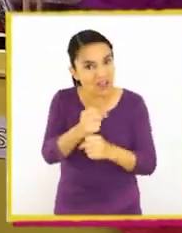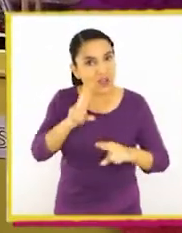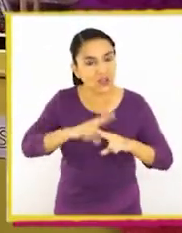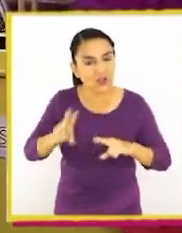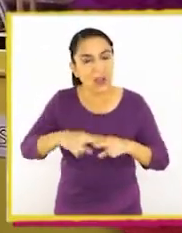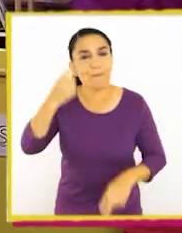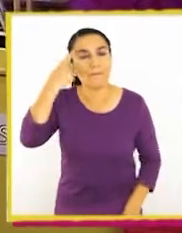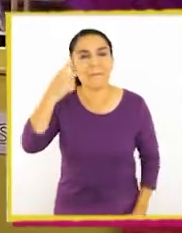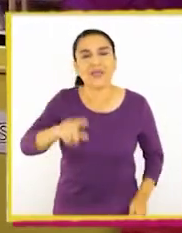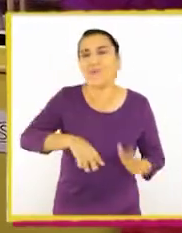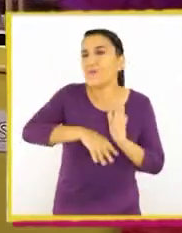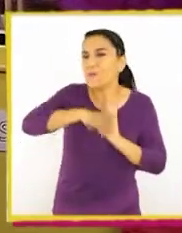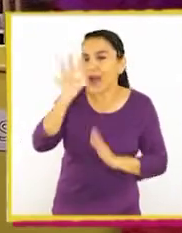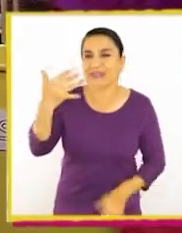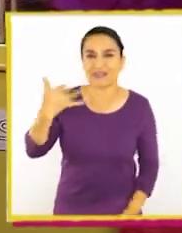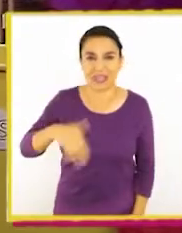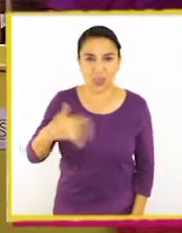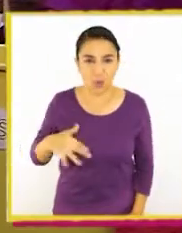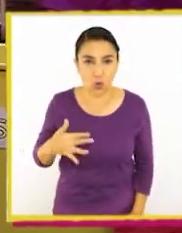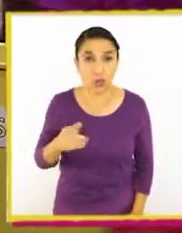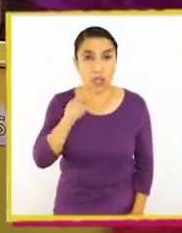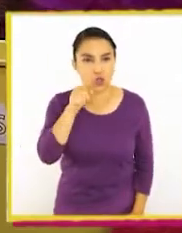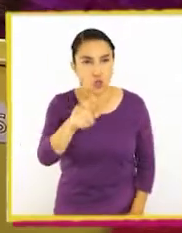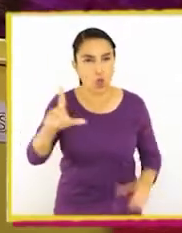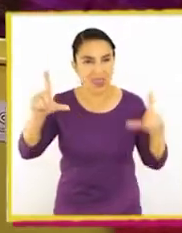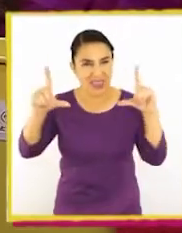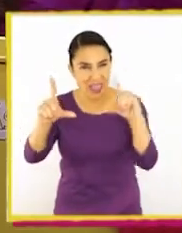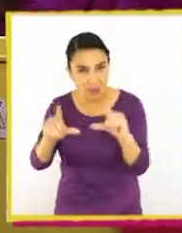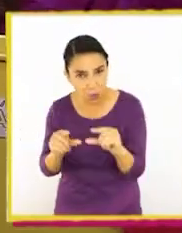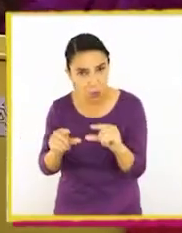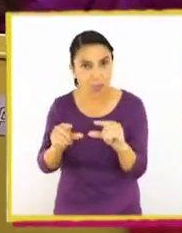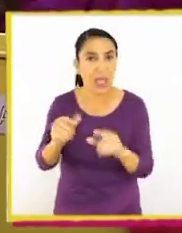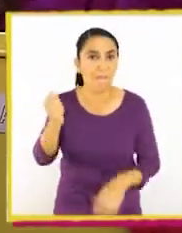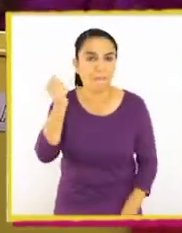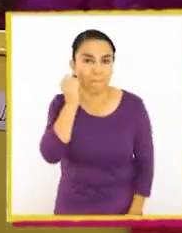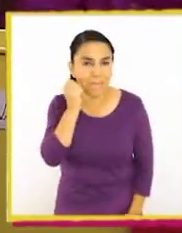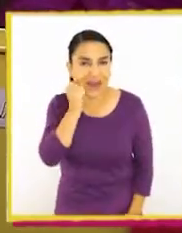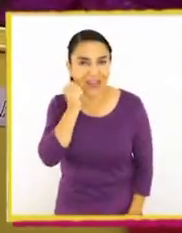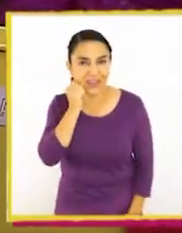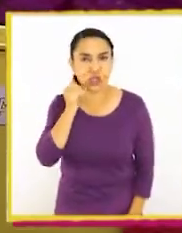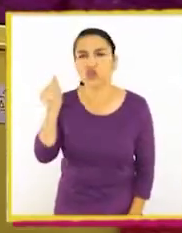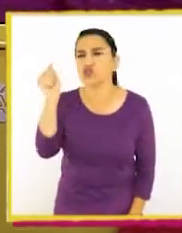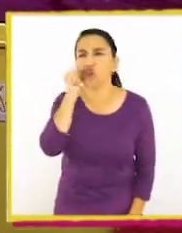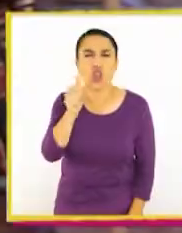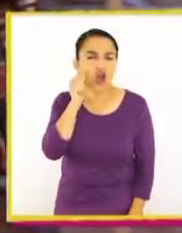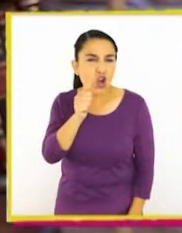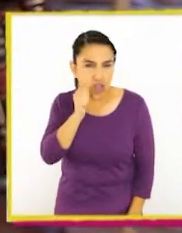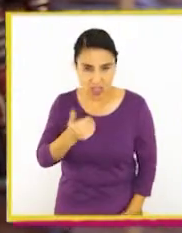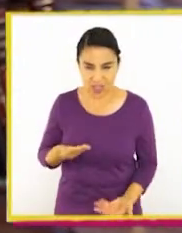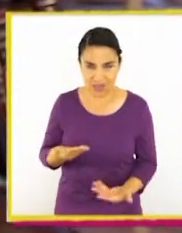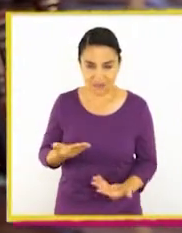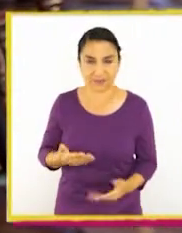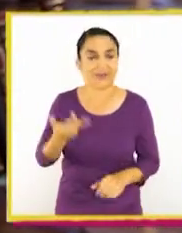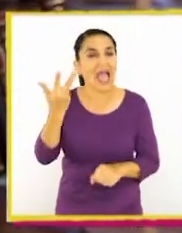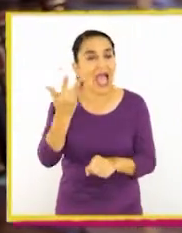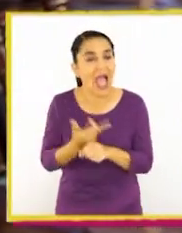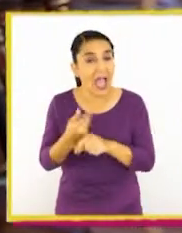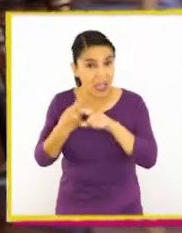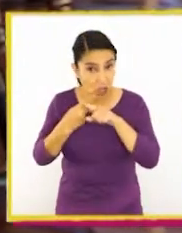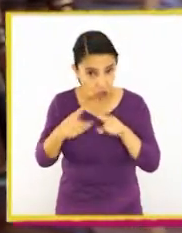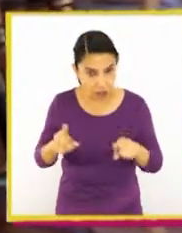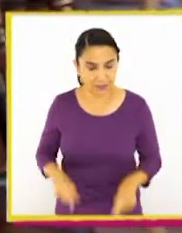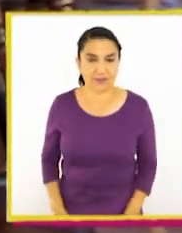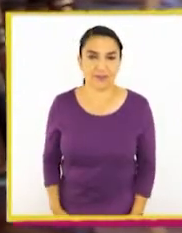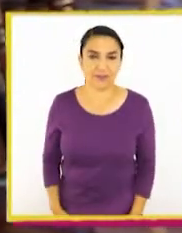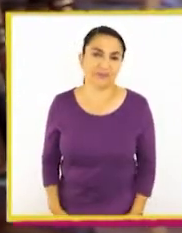embargo, es más importante aún que disminuyas este tipo de materiales en nuestro diario vivir. Existen